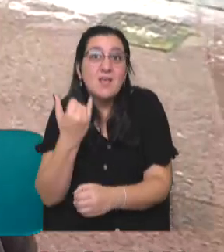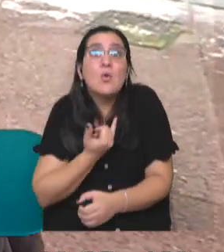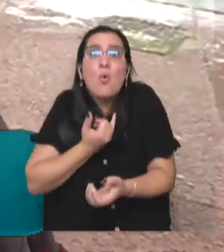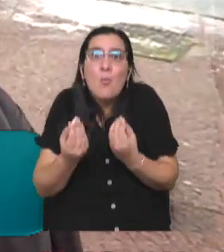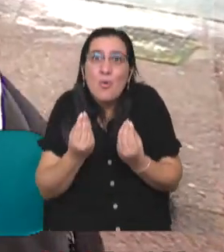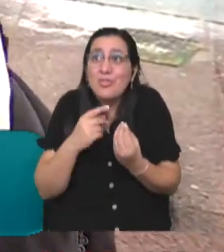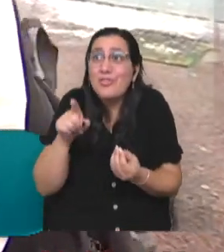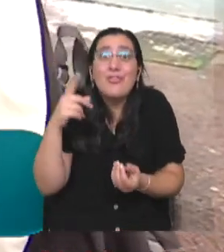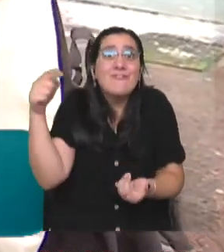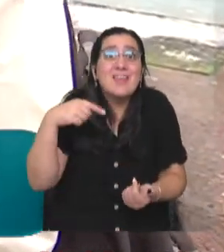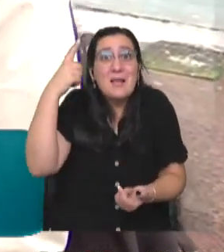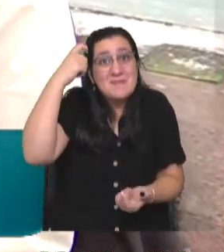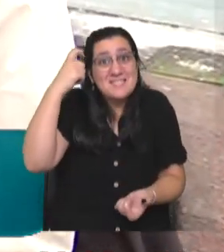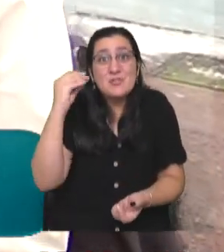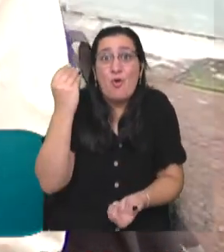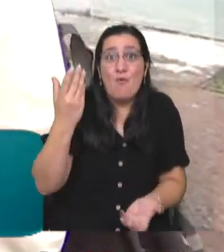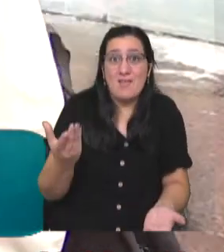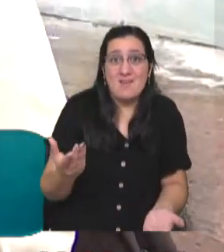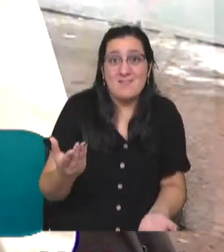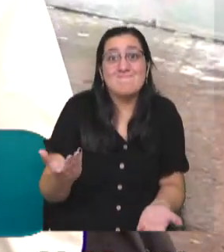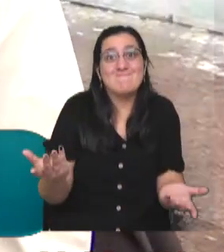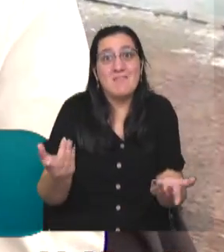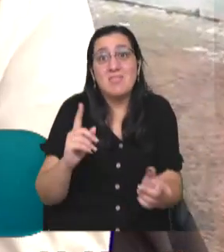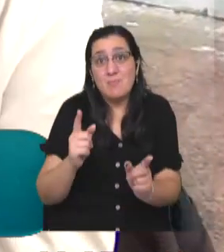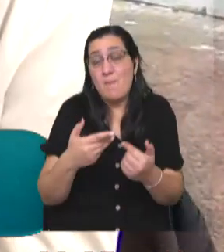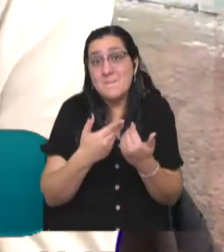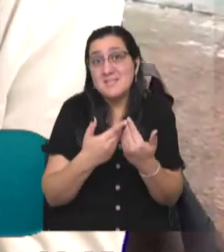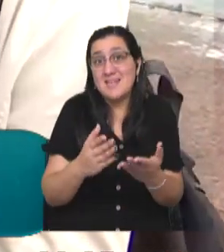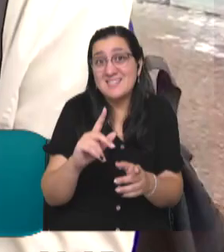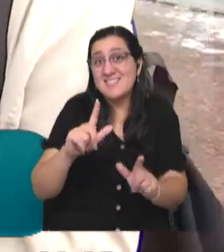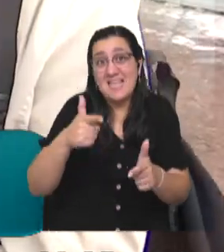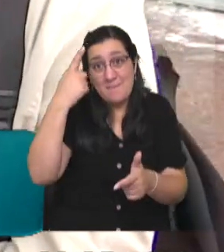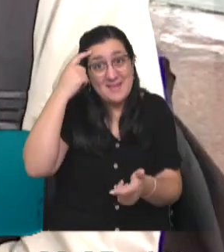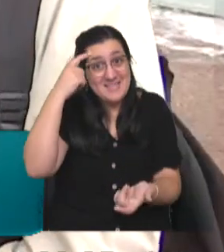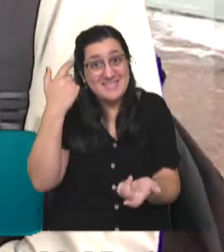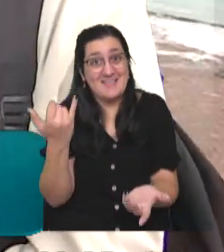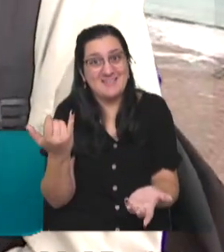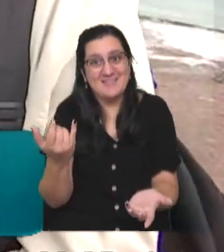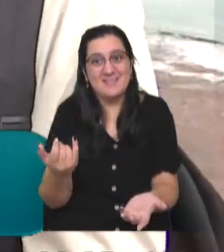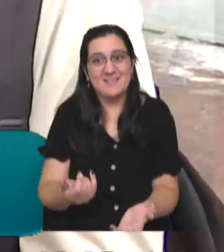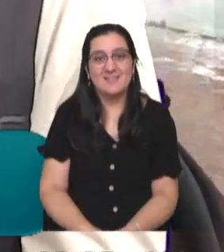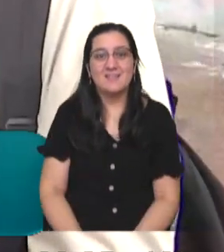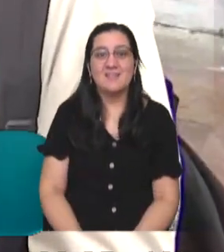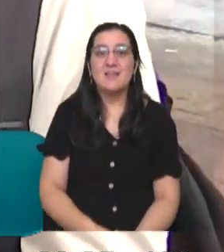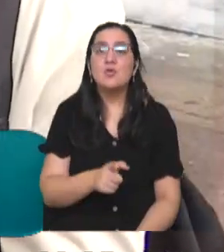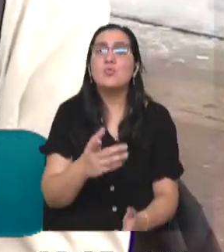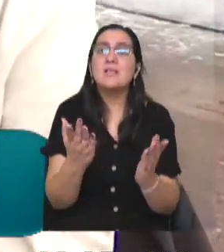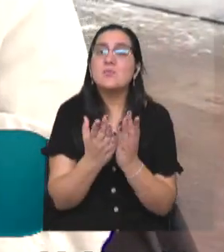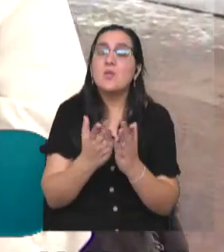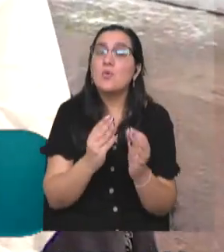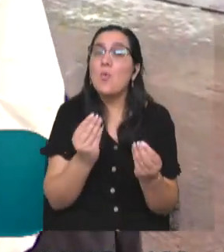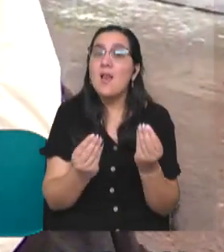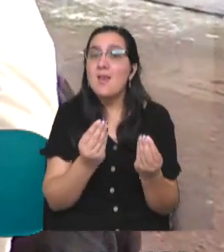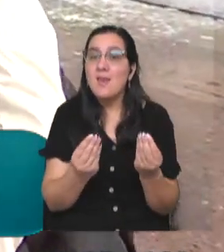sacar experiencia. Claro, y ¿dónde la vamos a hacer a la experiencia? Claro. Y bueno, también eso es otra cosa que... ¿Y qué estás estudiando? A ver, por si hay